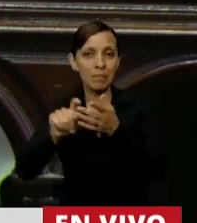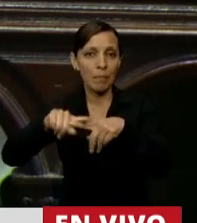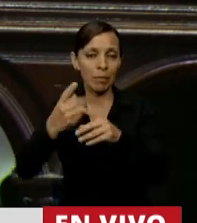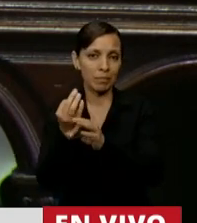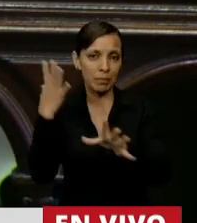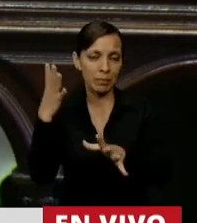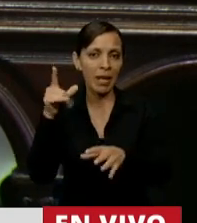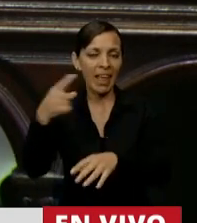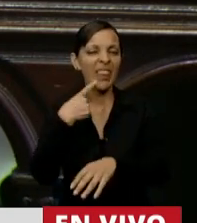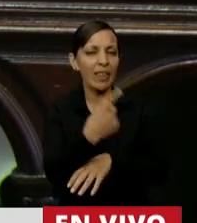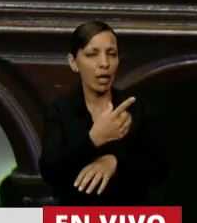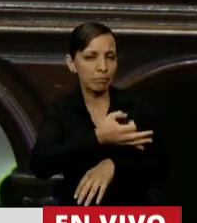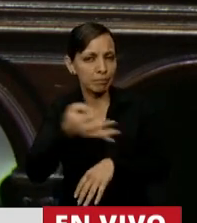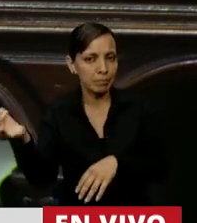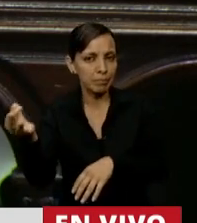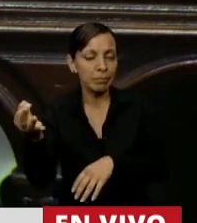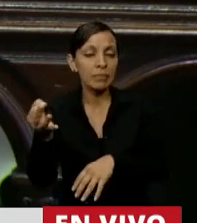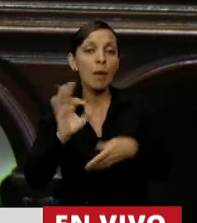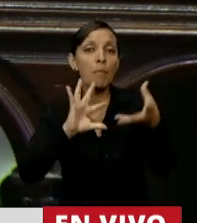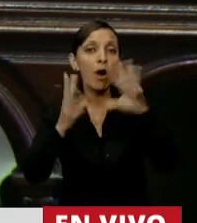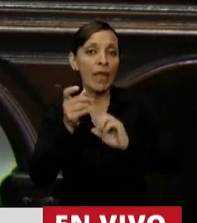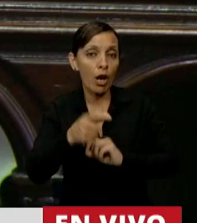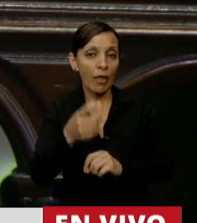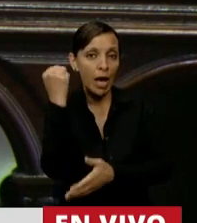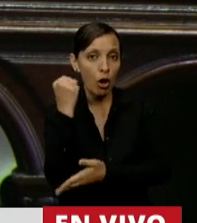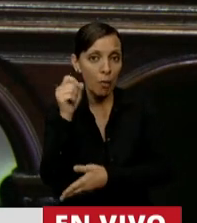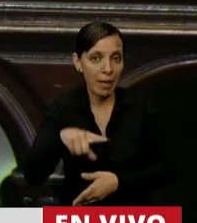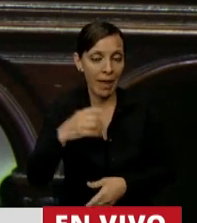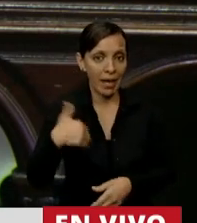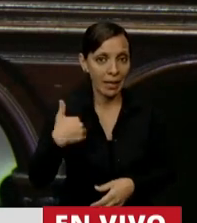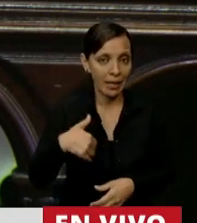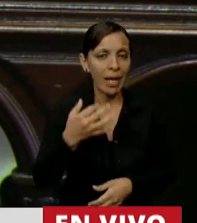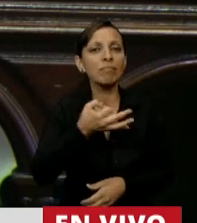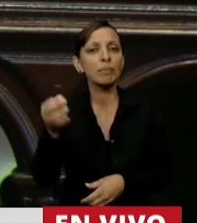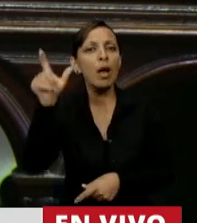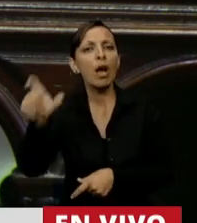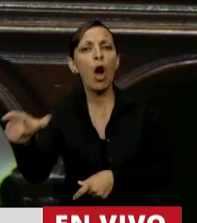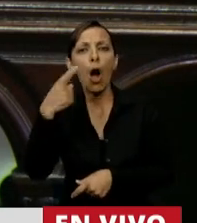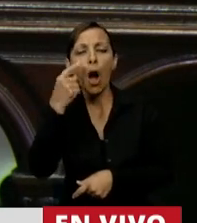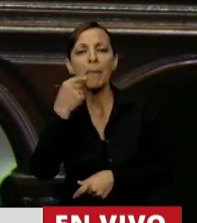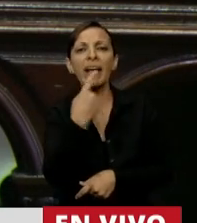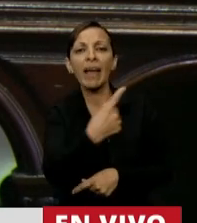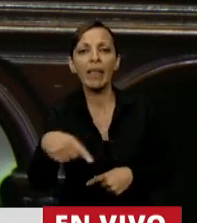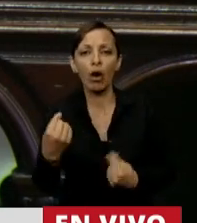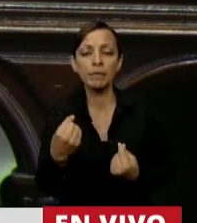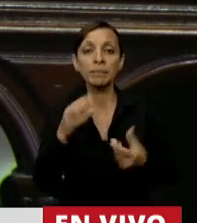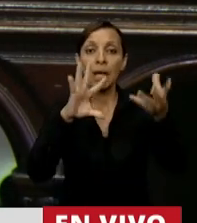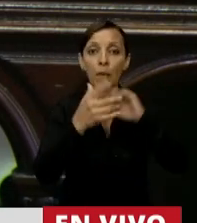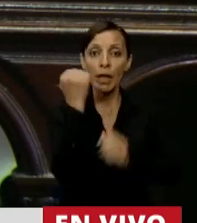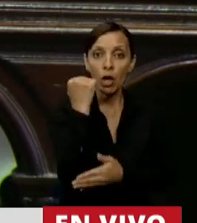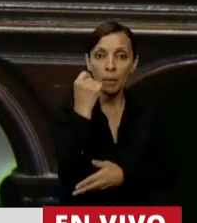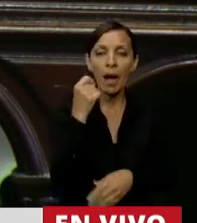acertó en calificar el modelo que nos propone este gobierno. Malamud dijo: se trata de un modelo